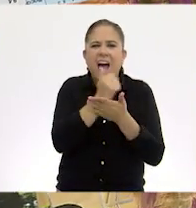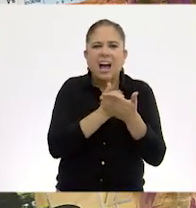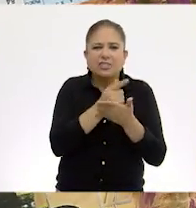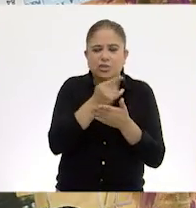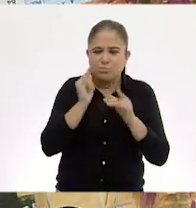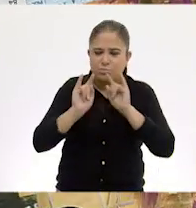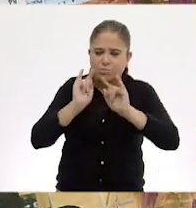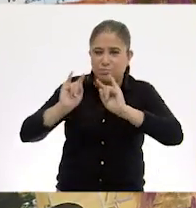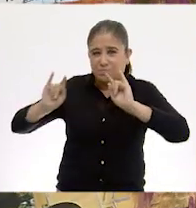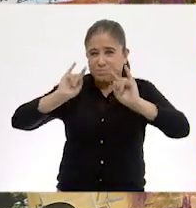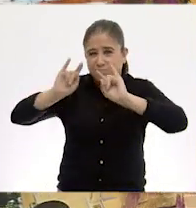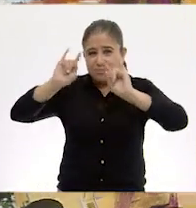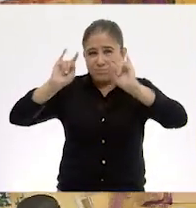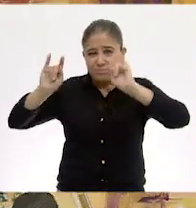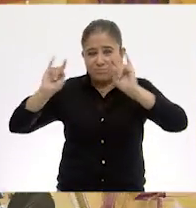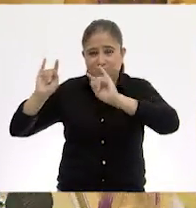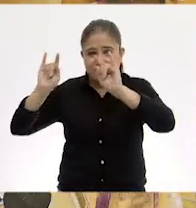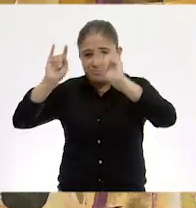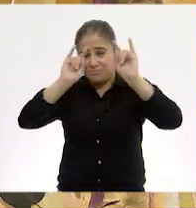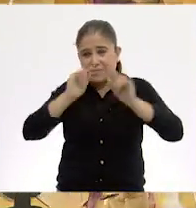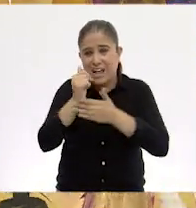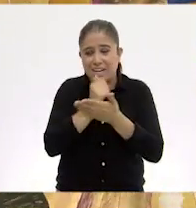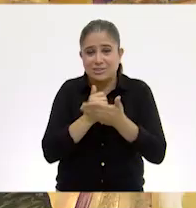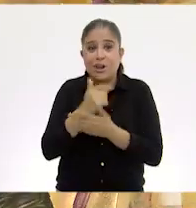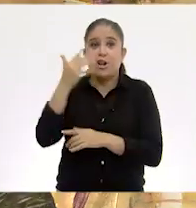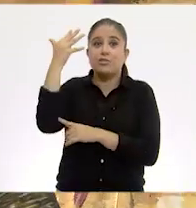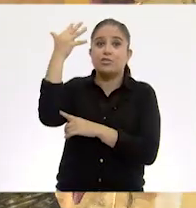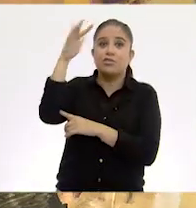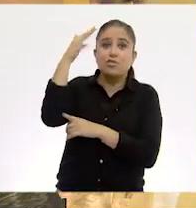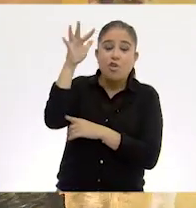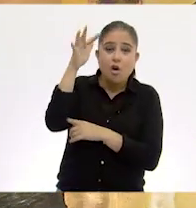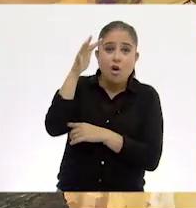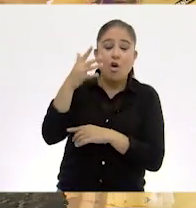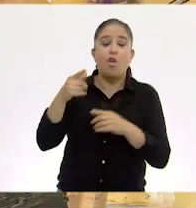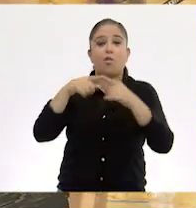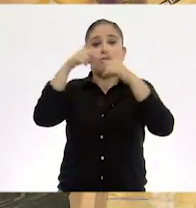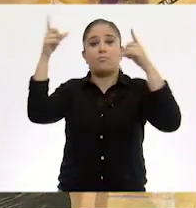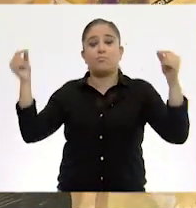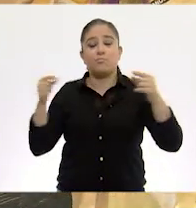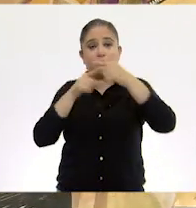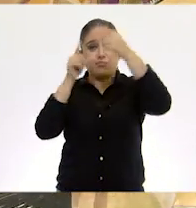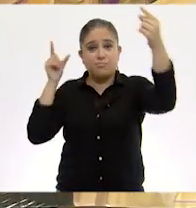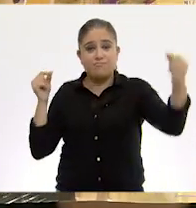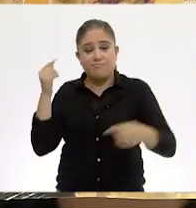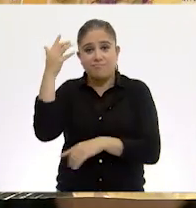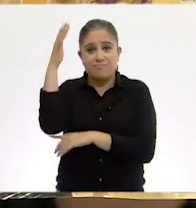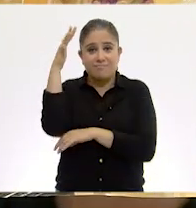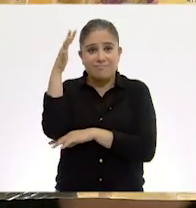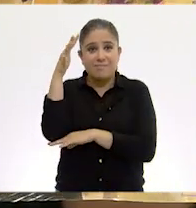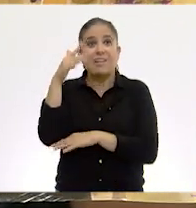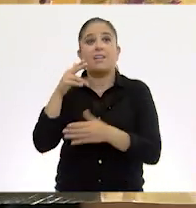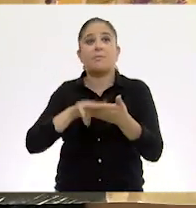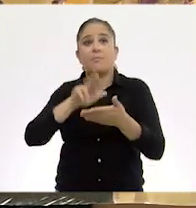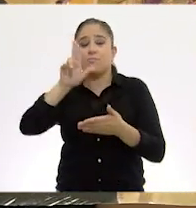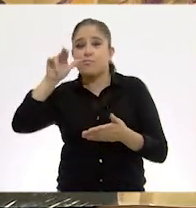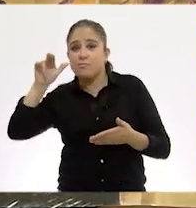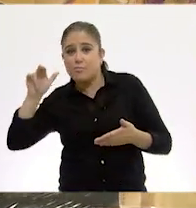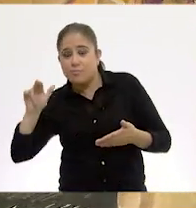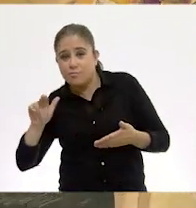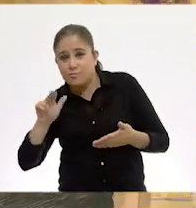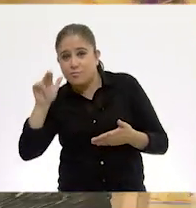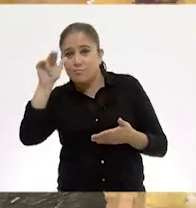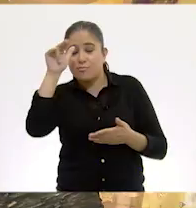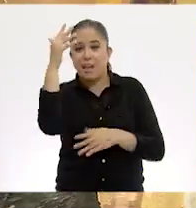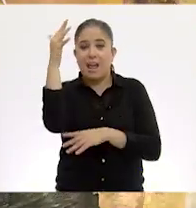Son como muchos numeritos. Color azul. Tenemos el sol. Tenemos las palmeras. Ah, utilizaste como acuarela en la palmera, ¿no? Ajá.